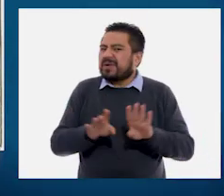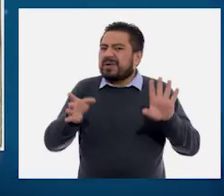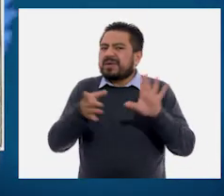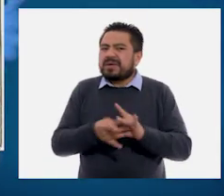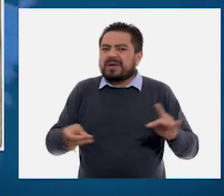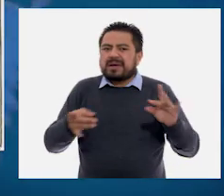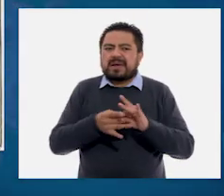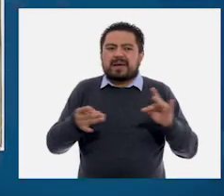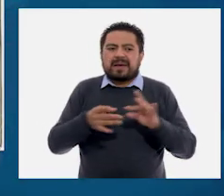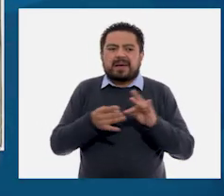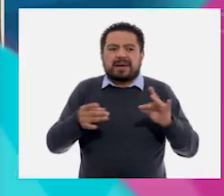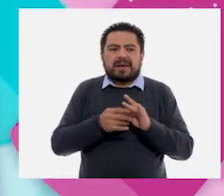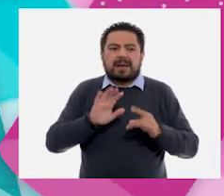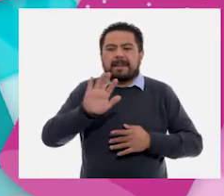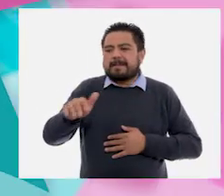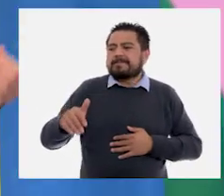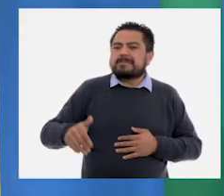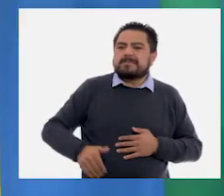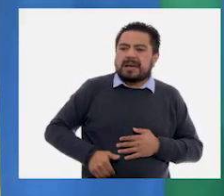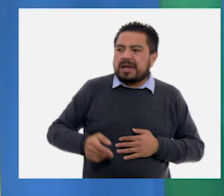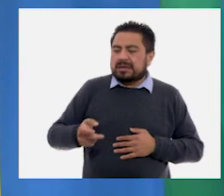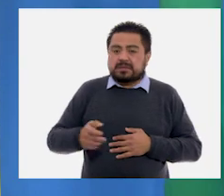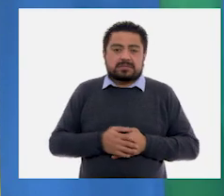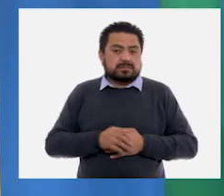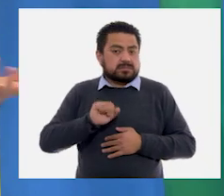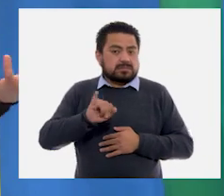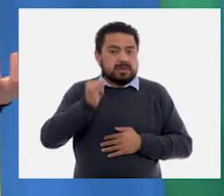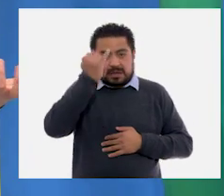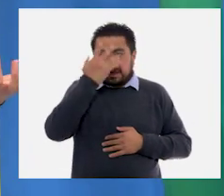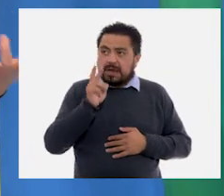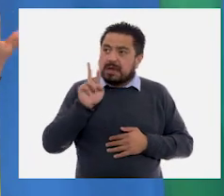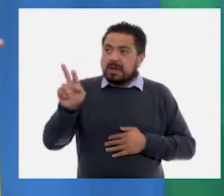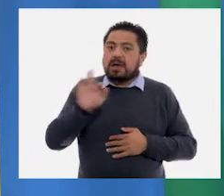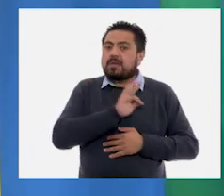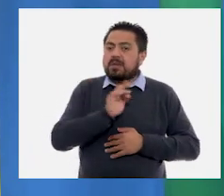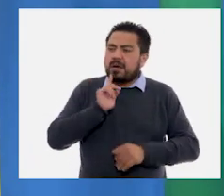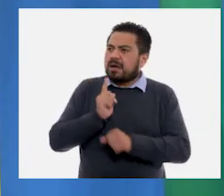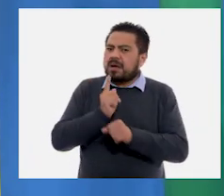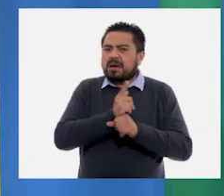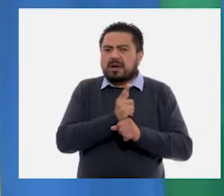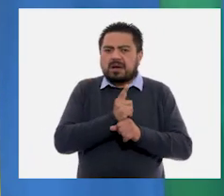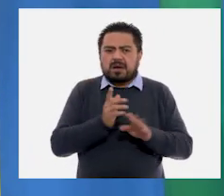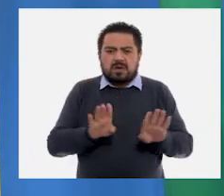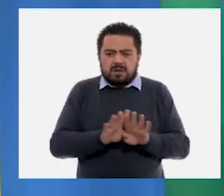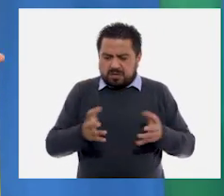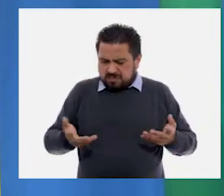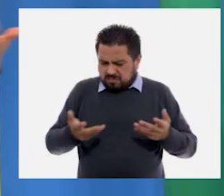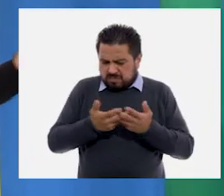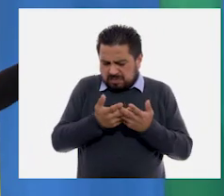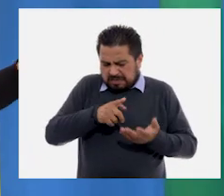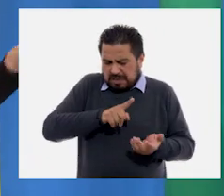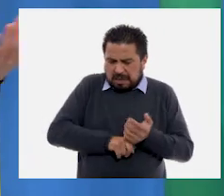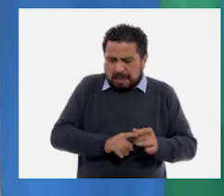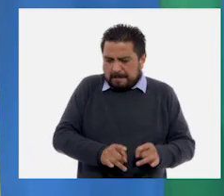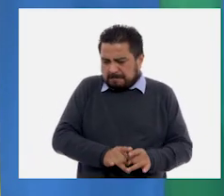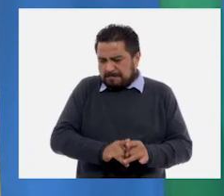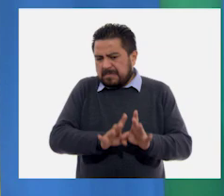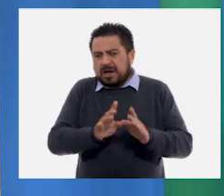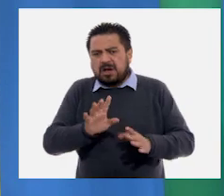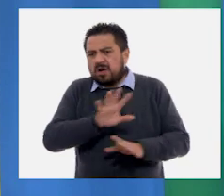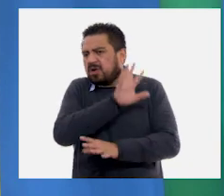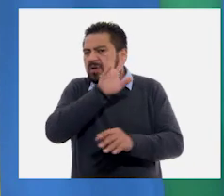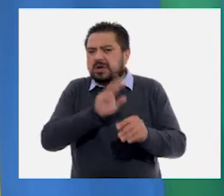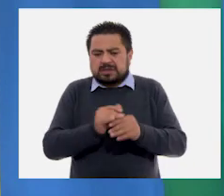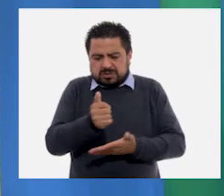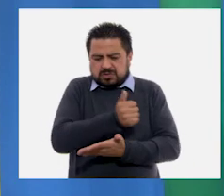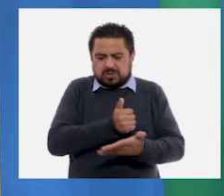a los machucados. Pues sí, en esta imagen lo que podemos ver son esos contratiempos que son inevitables en todas las ciudades